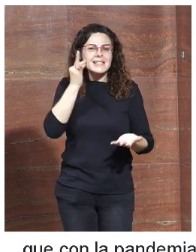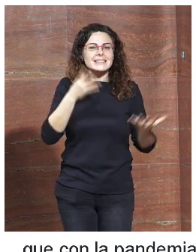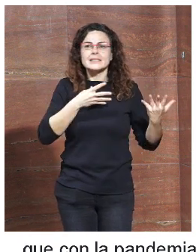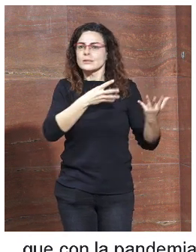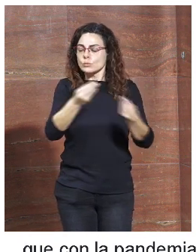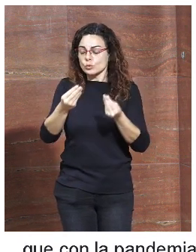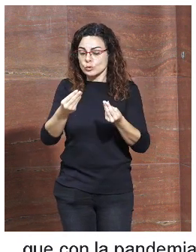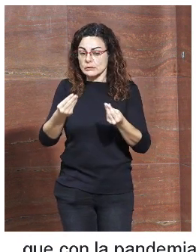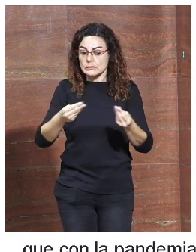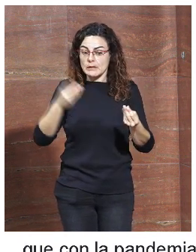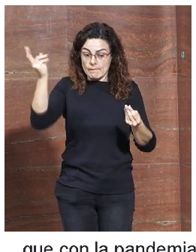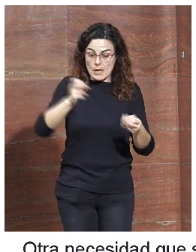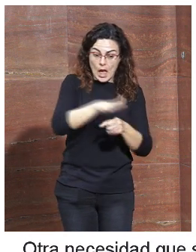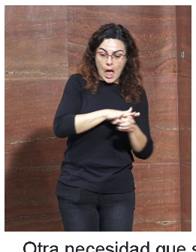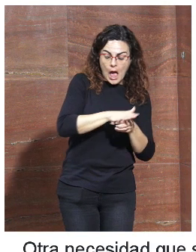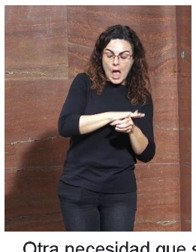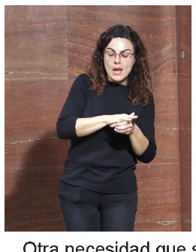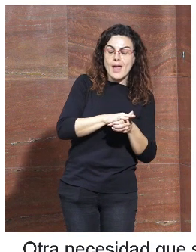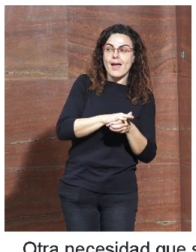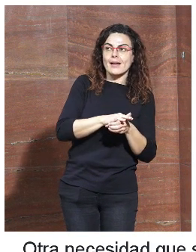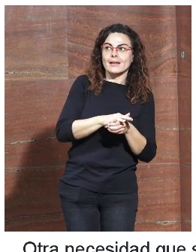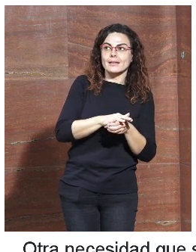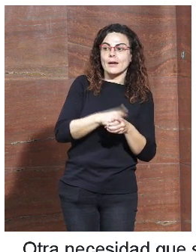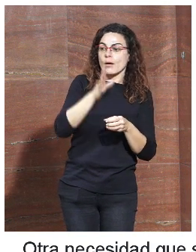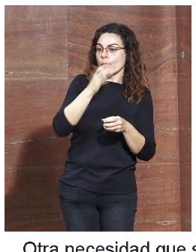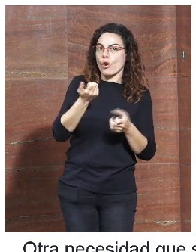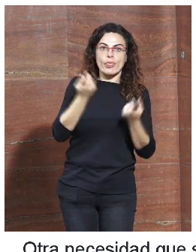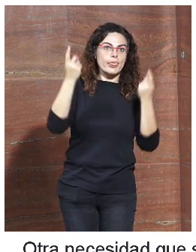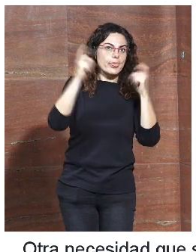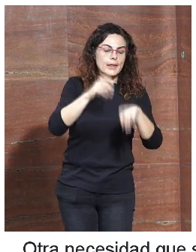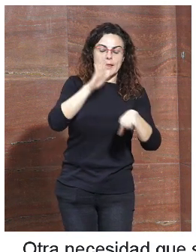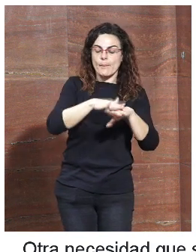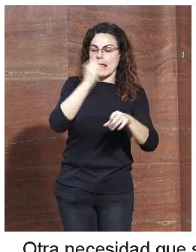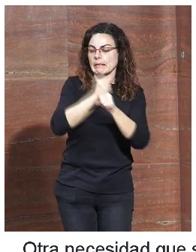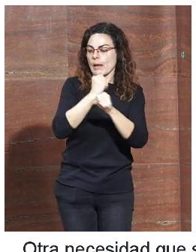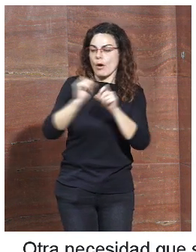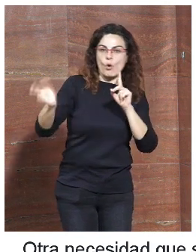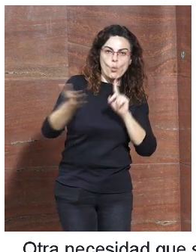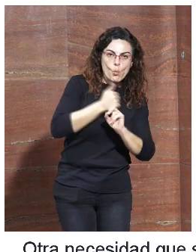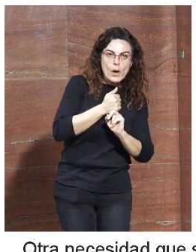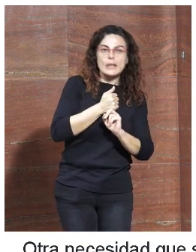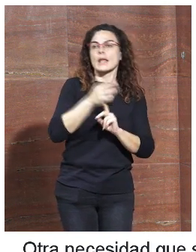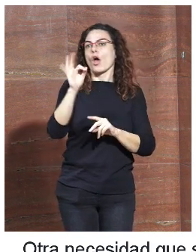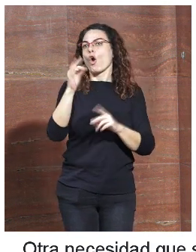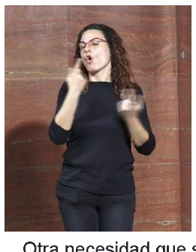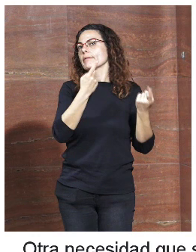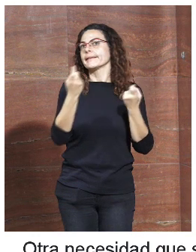que llegaban al área y que tenían muchas dificultades de acudir a citas, tanto para búsqueda de empleo, para apoyarlas en